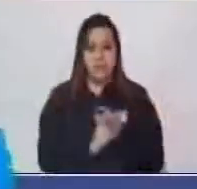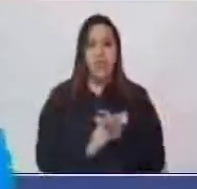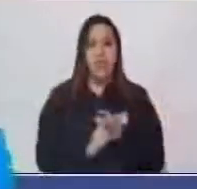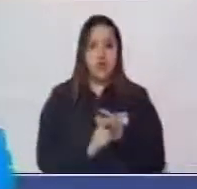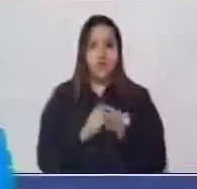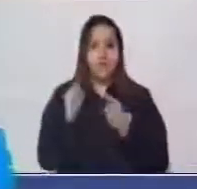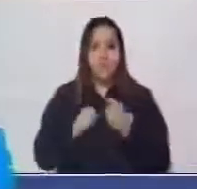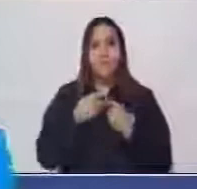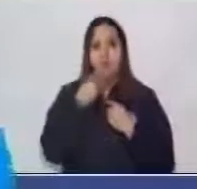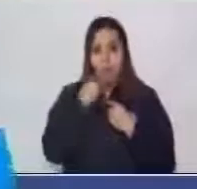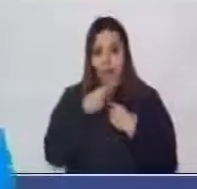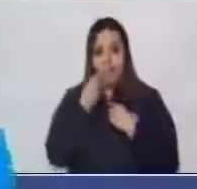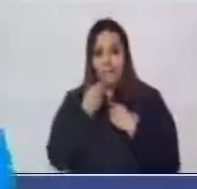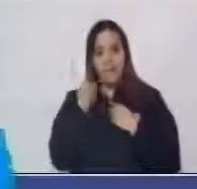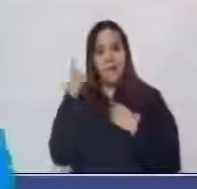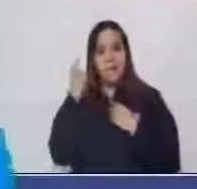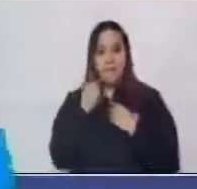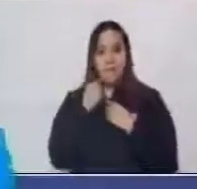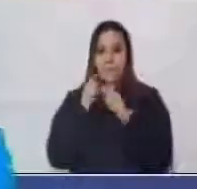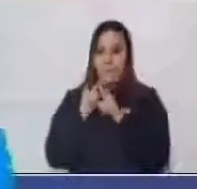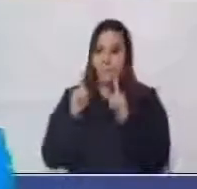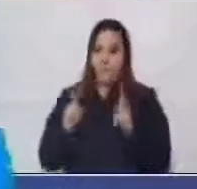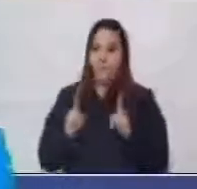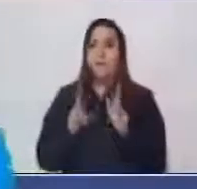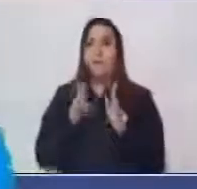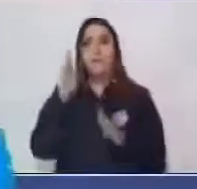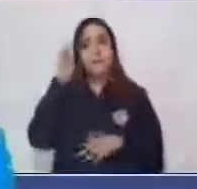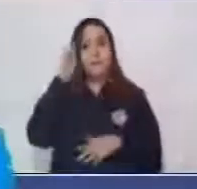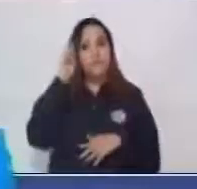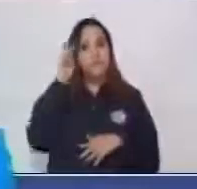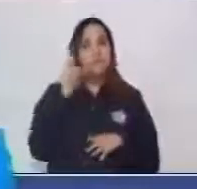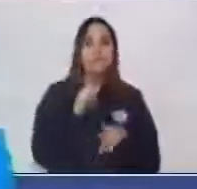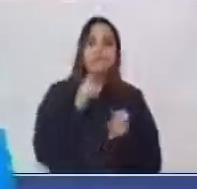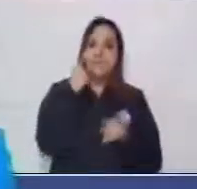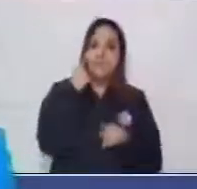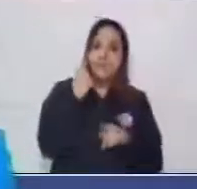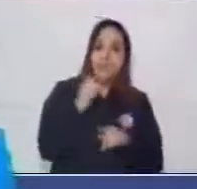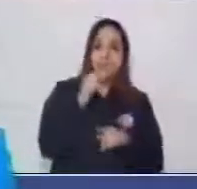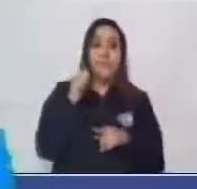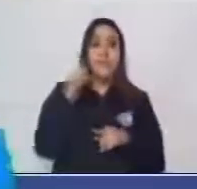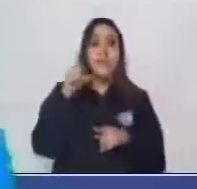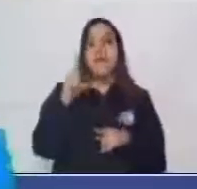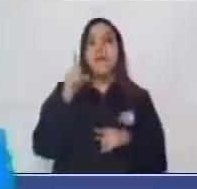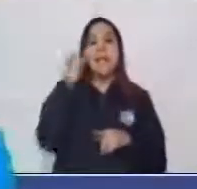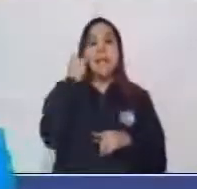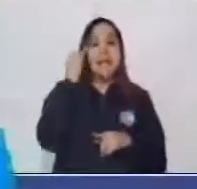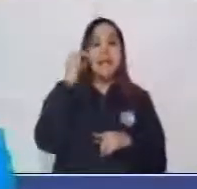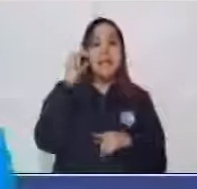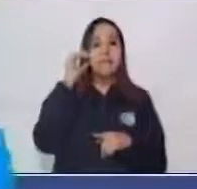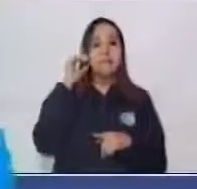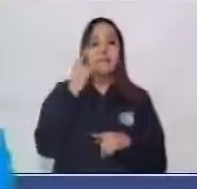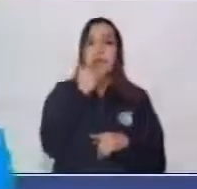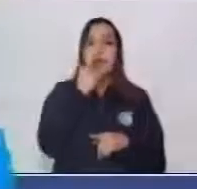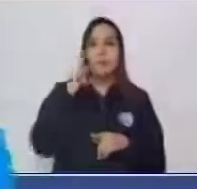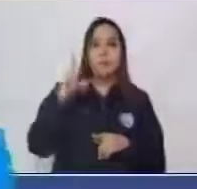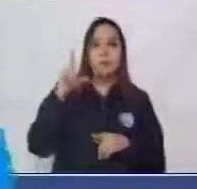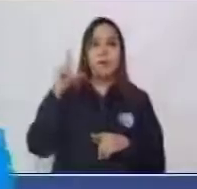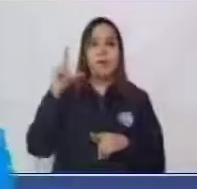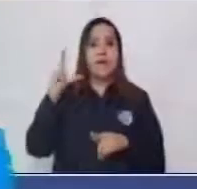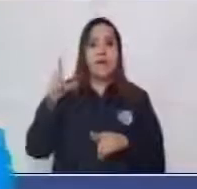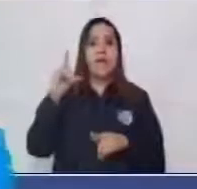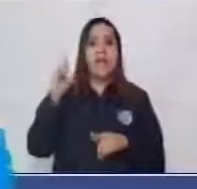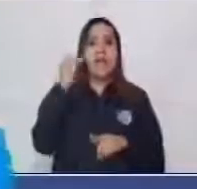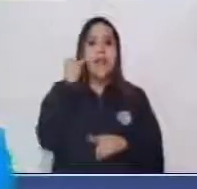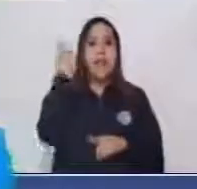hablando. Recuérdate que vimos acerca del loísmo, laísmo, leísmo, también el queísmo y